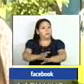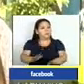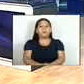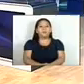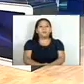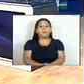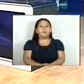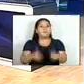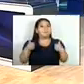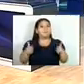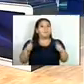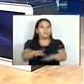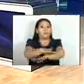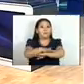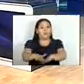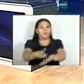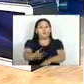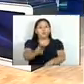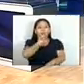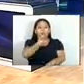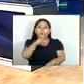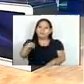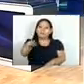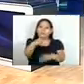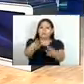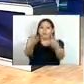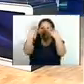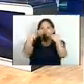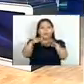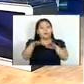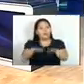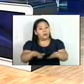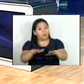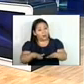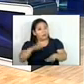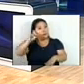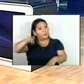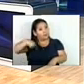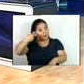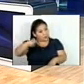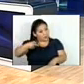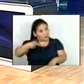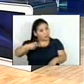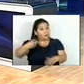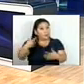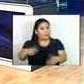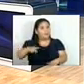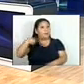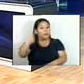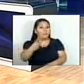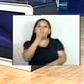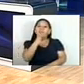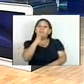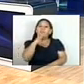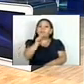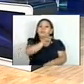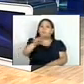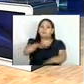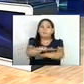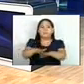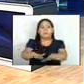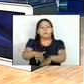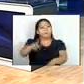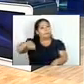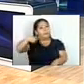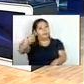así vamos al final de esa entrega del noticiero hechos gracias por habernos sintonizados estaremos mañana aquí mañana ya viernes cierre de semana así